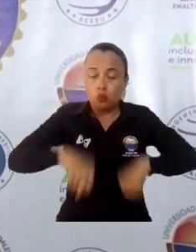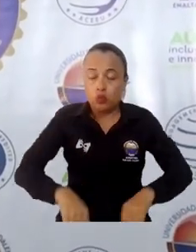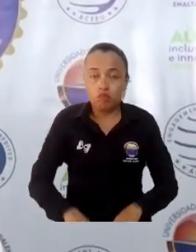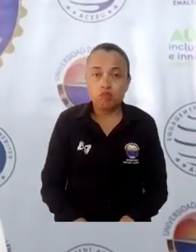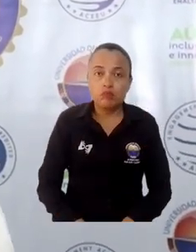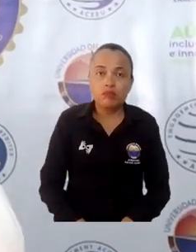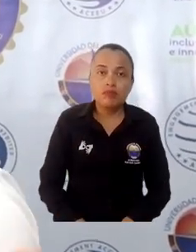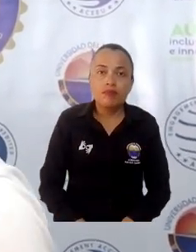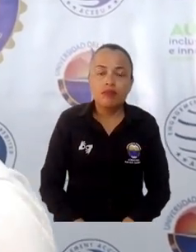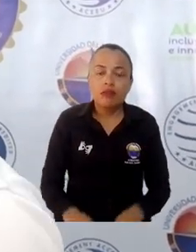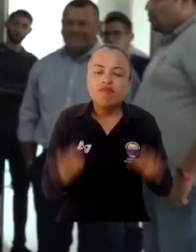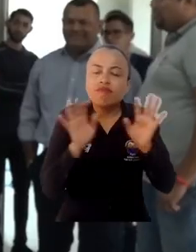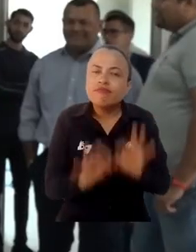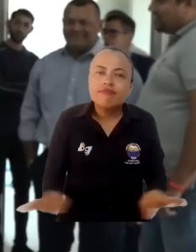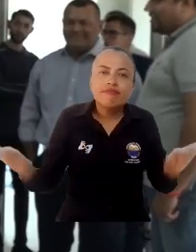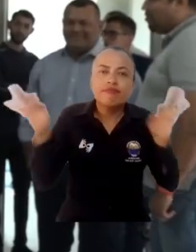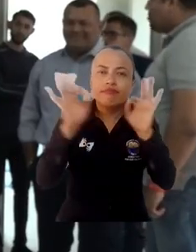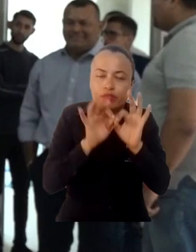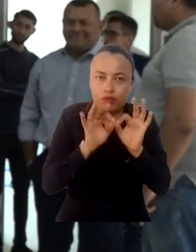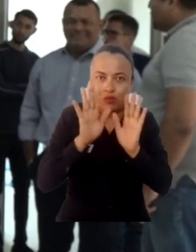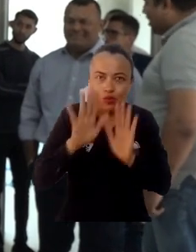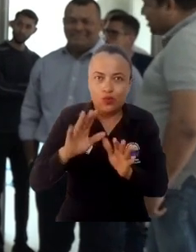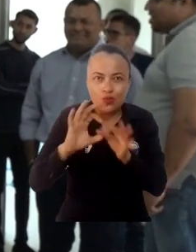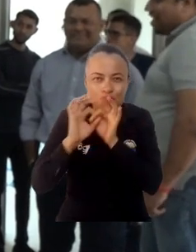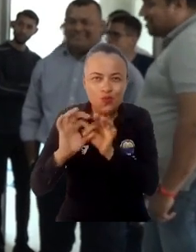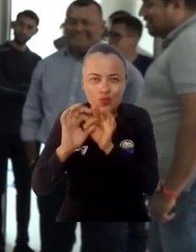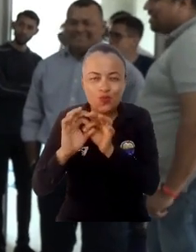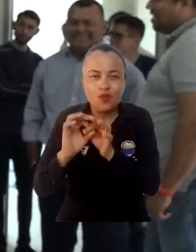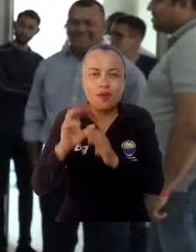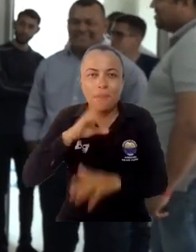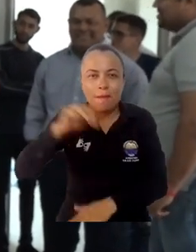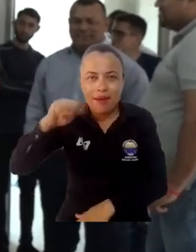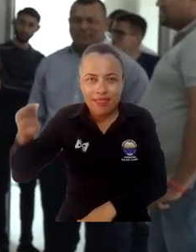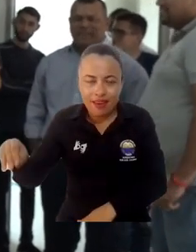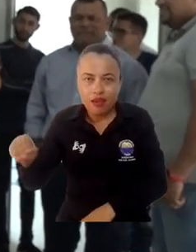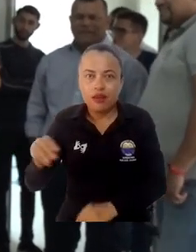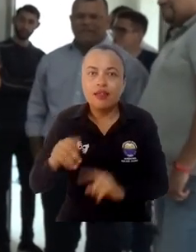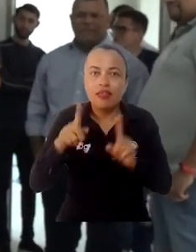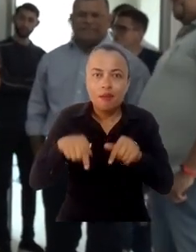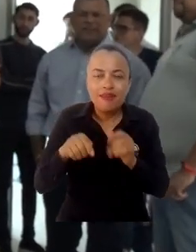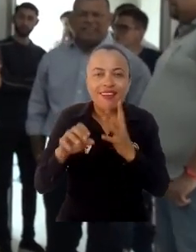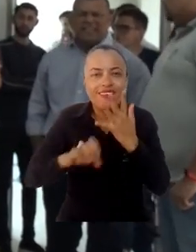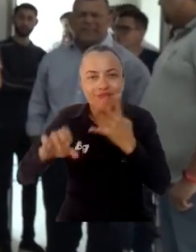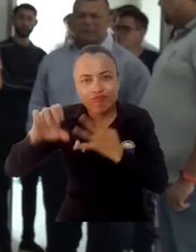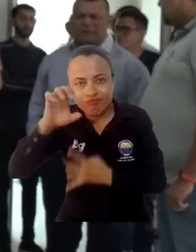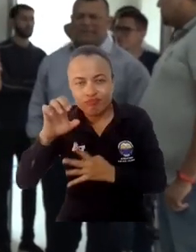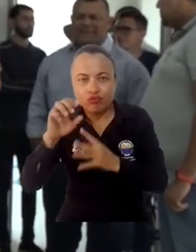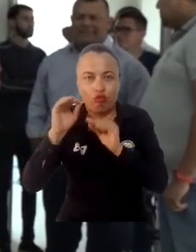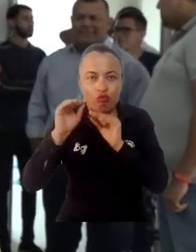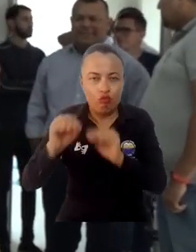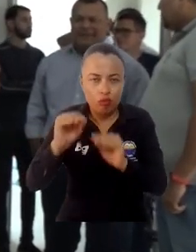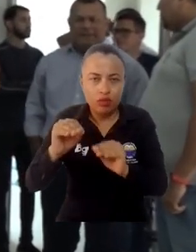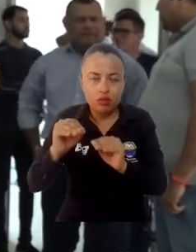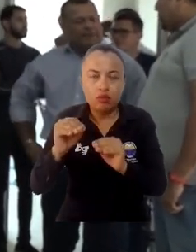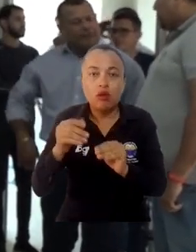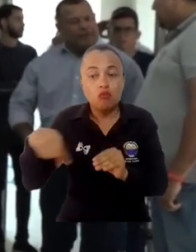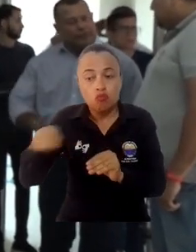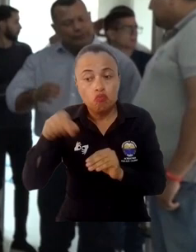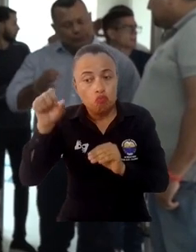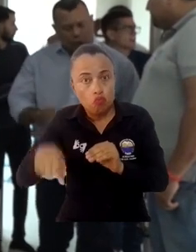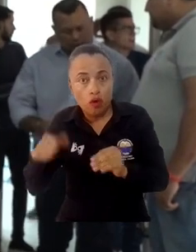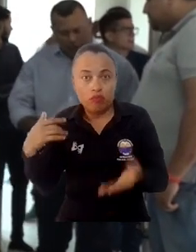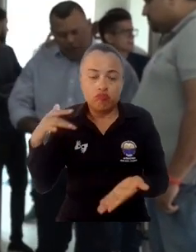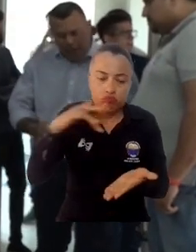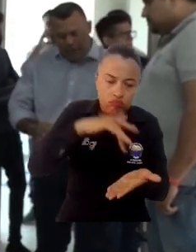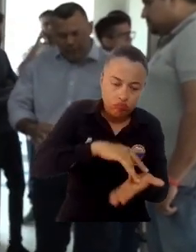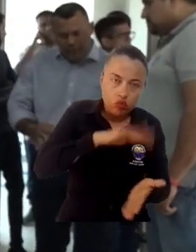un potencial enorme de seguir avanzando. Muy importante para el Unión Magdalena Aficionado, para nuestras categorías